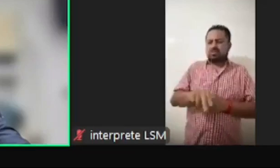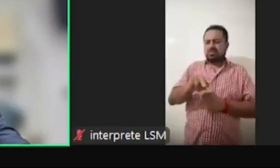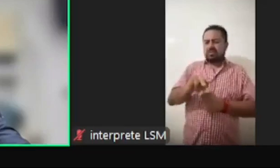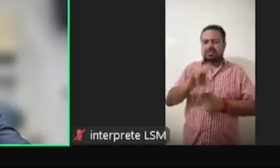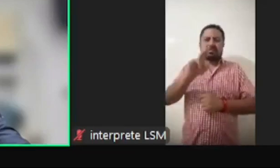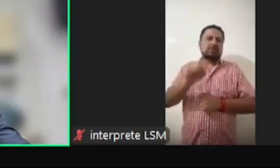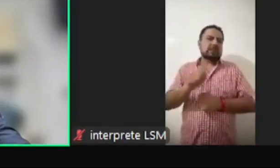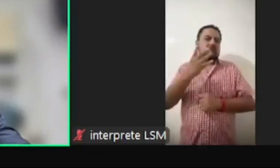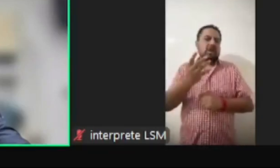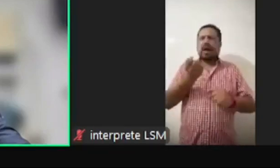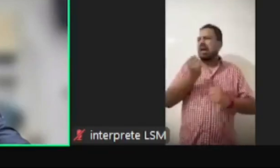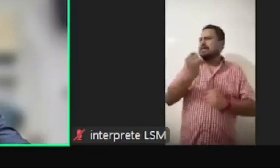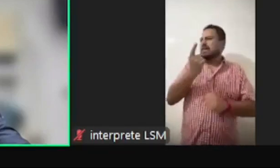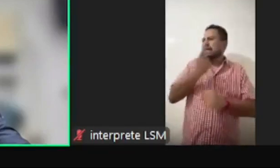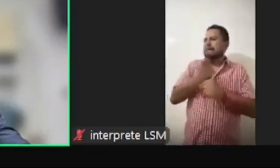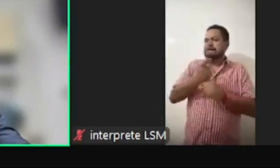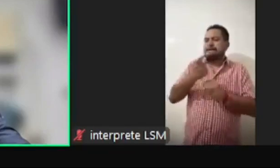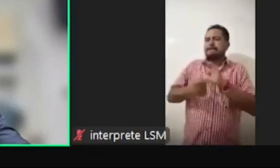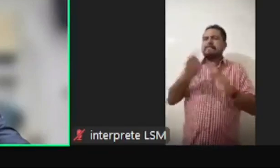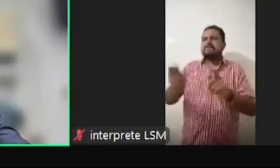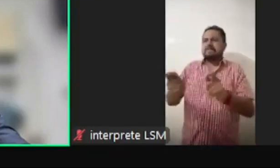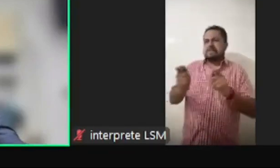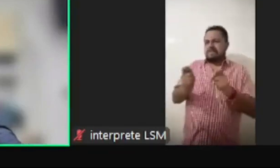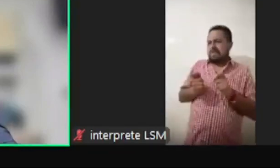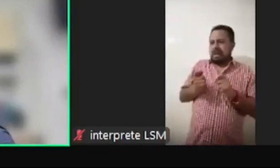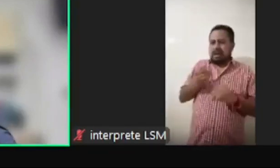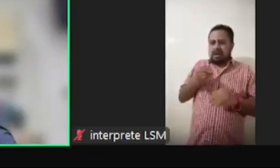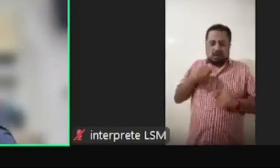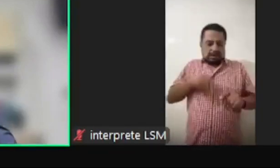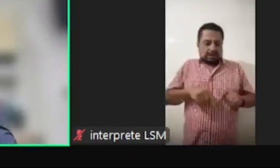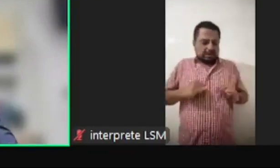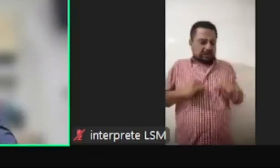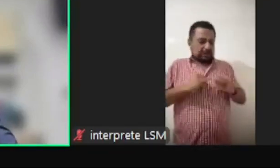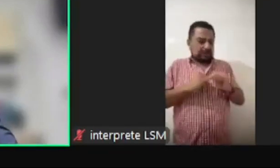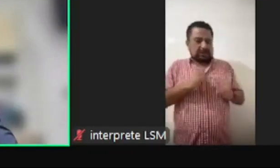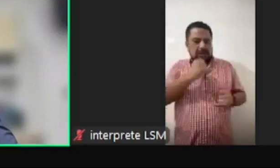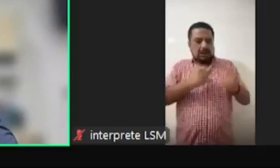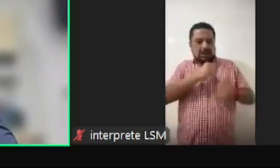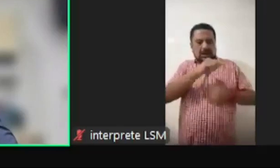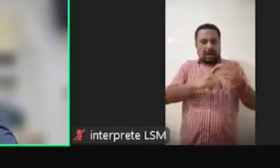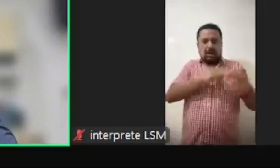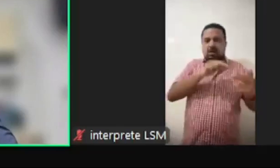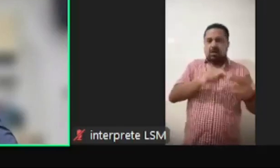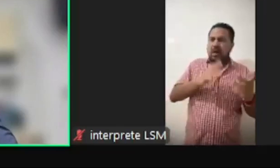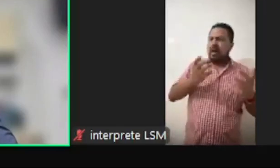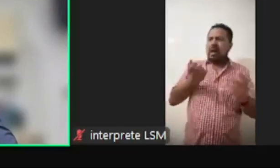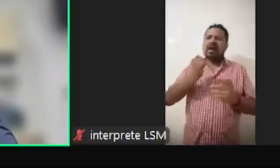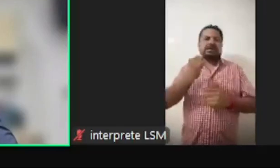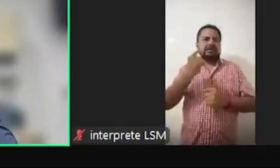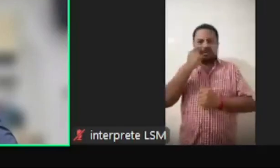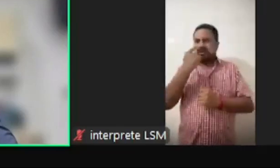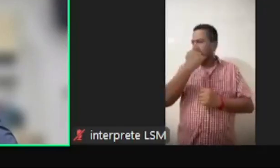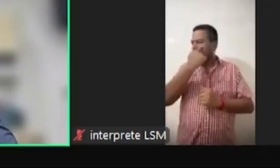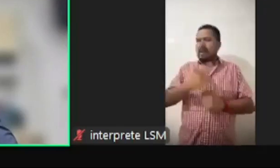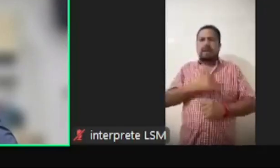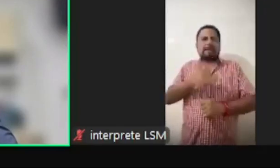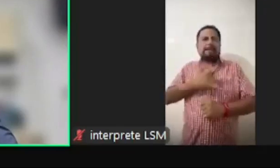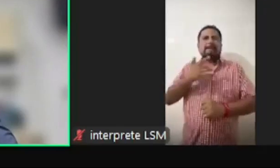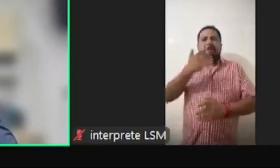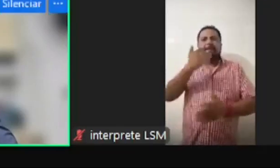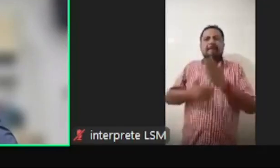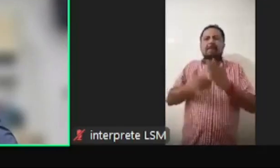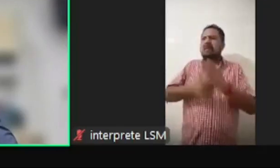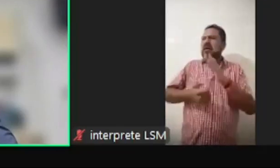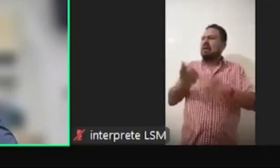2024 por ser este el primero en recibirse en esta instancia jurisdiccional. En el caso, los actores se duelen por la indebida cancelación